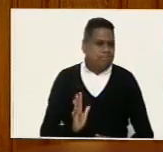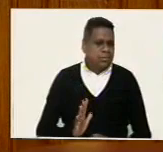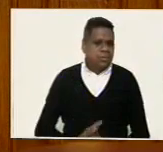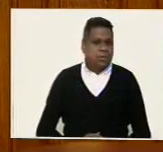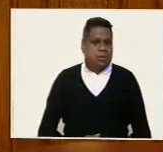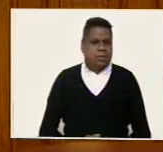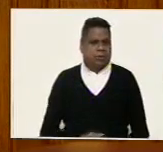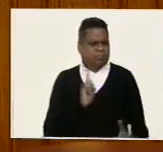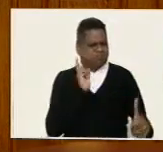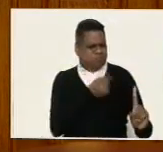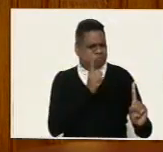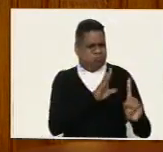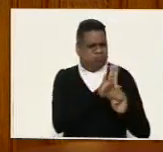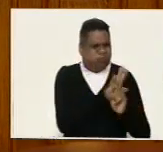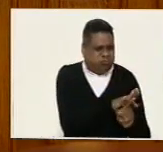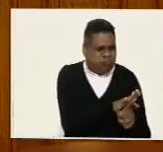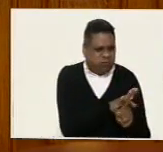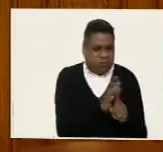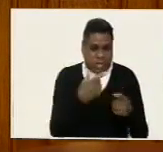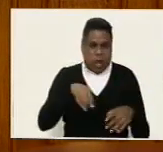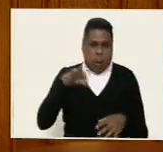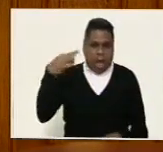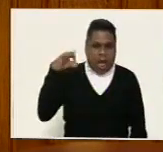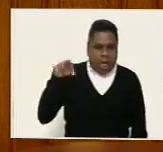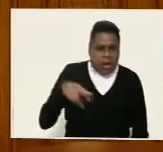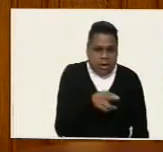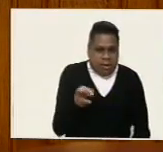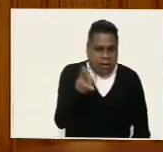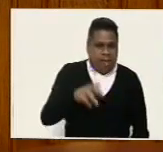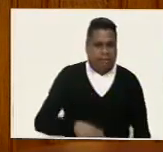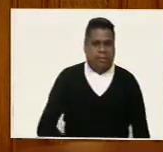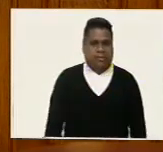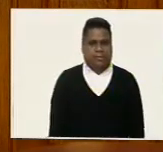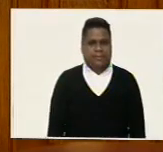les ataquen las ratas nos hacen ganar confianza.